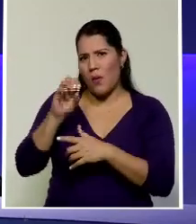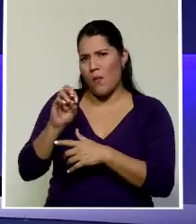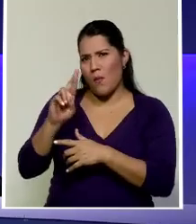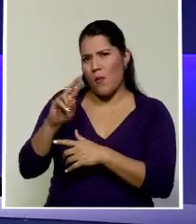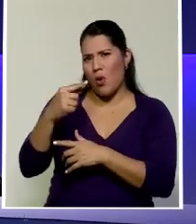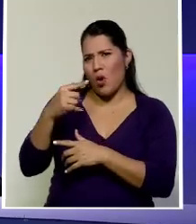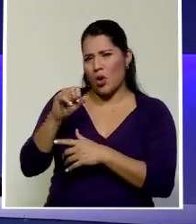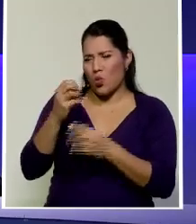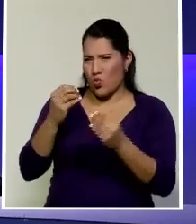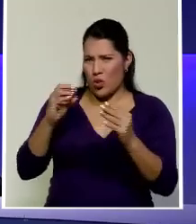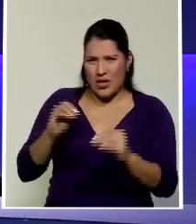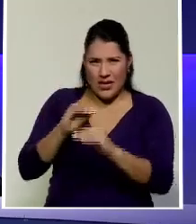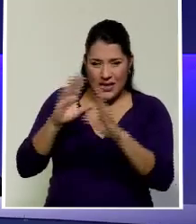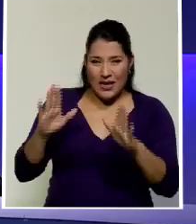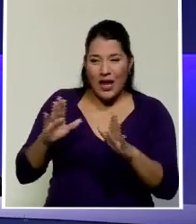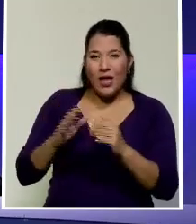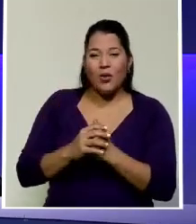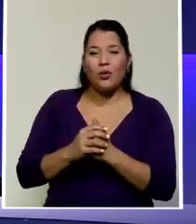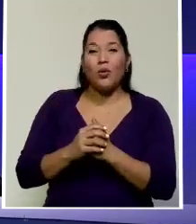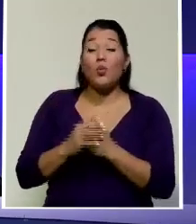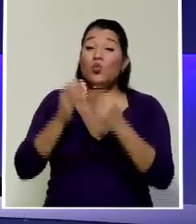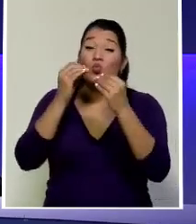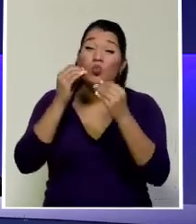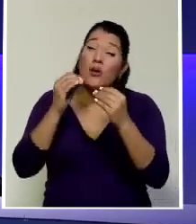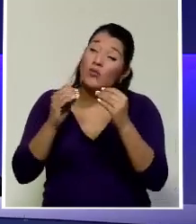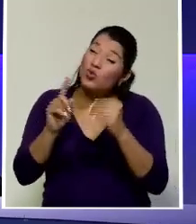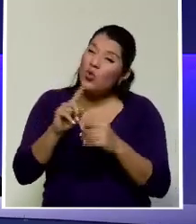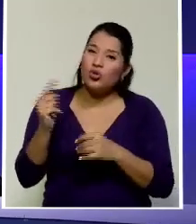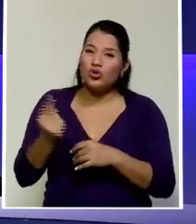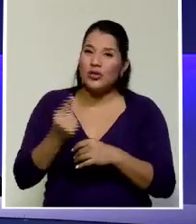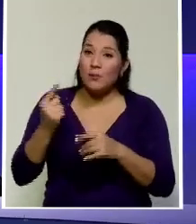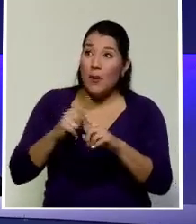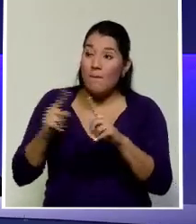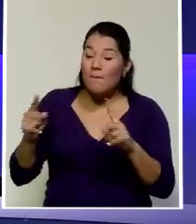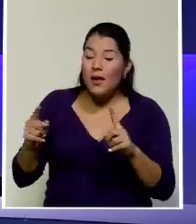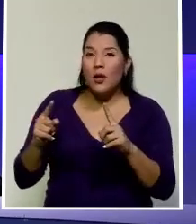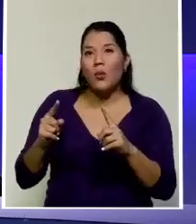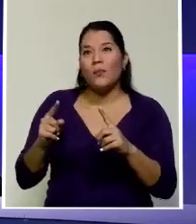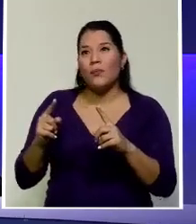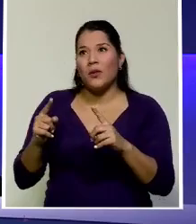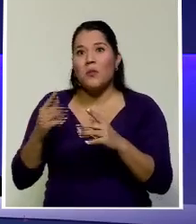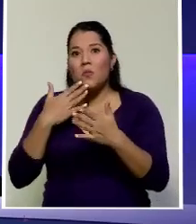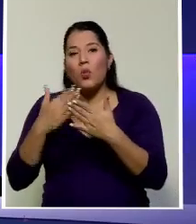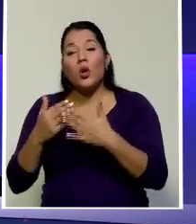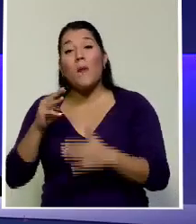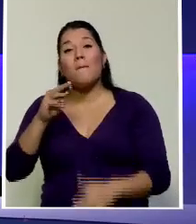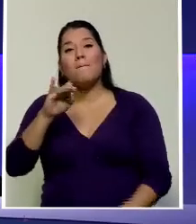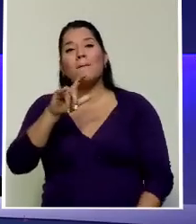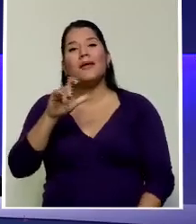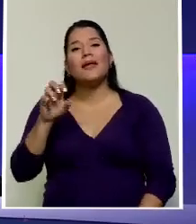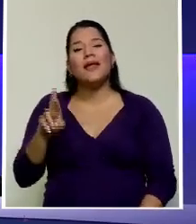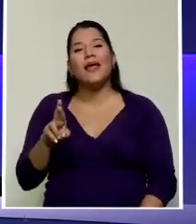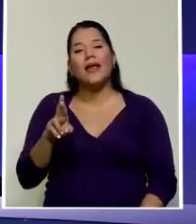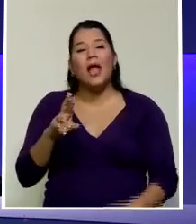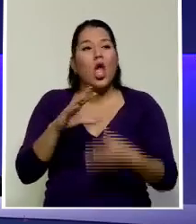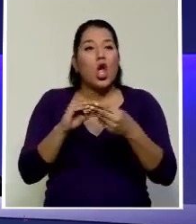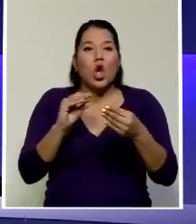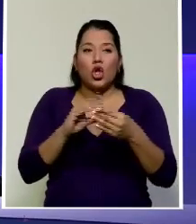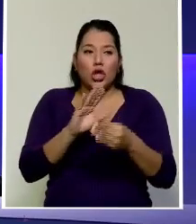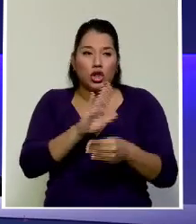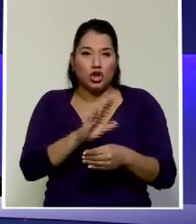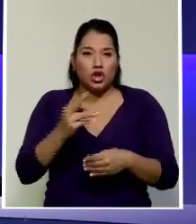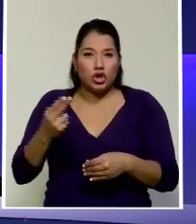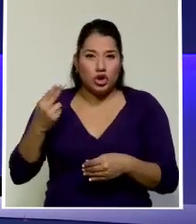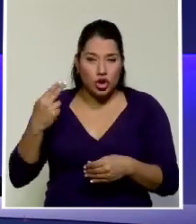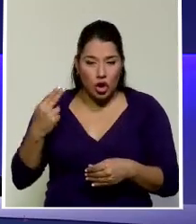totalmente fantástico, digamos. Bueno, muchas veces, no siempre, pero muchas veces fantástico. El de Miller es totalmente contar la historia, la